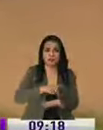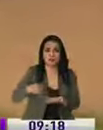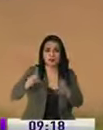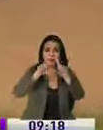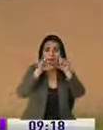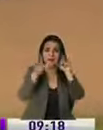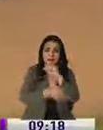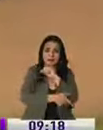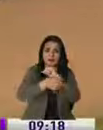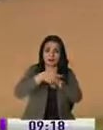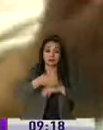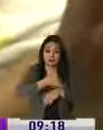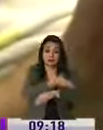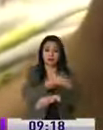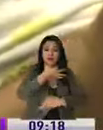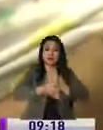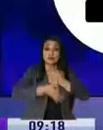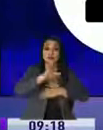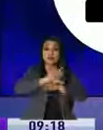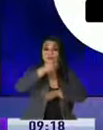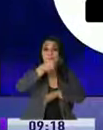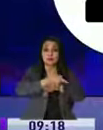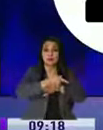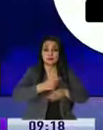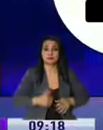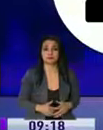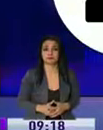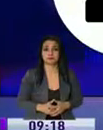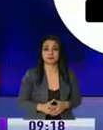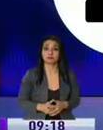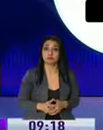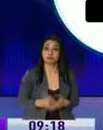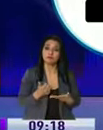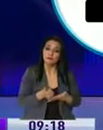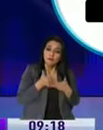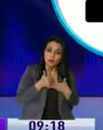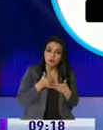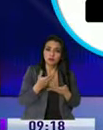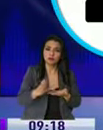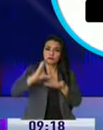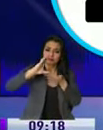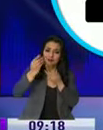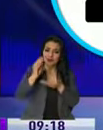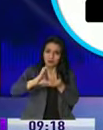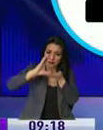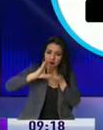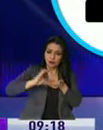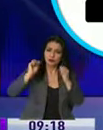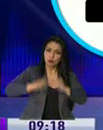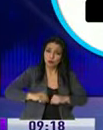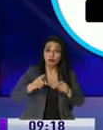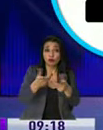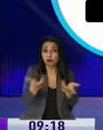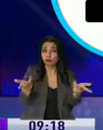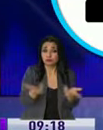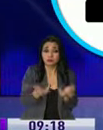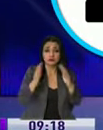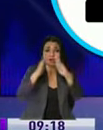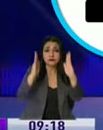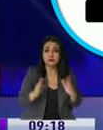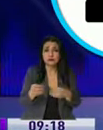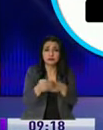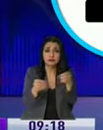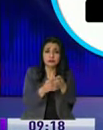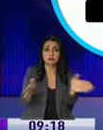la petrolera tras el dictamen judicial ecuatoriano. Nos permite cobrar o embargar los bienes de